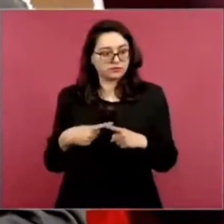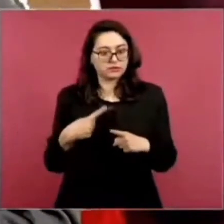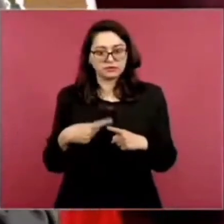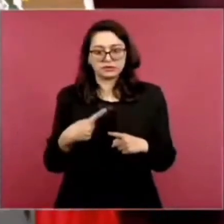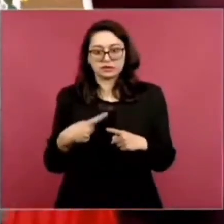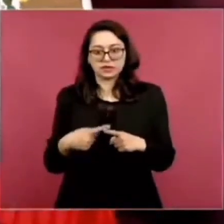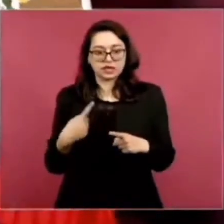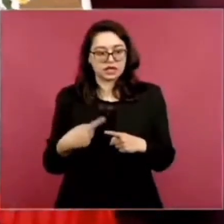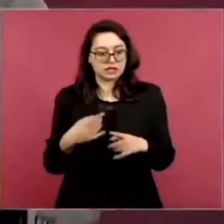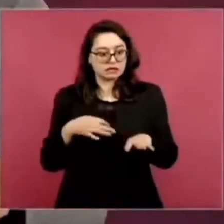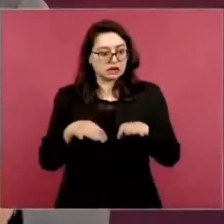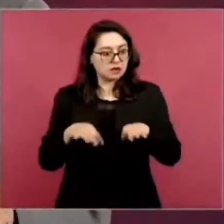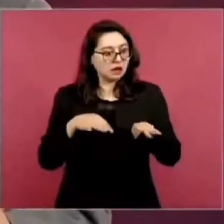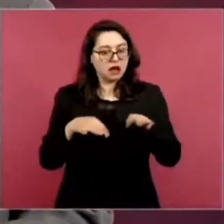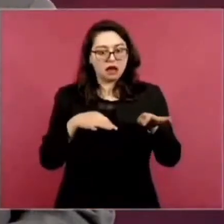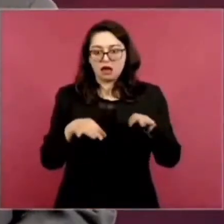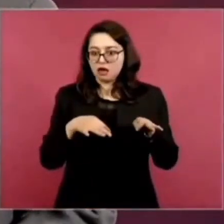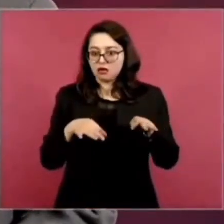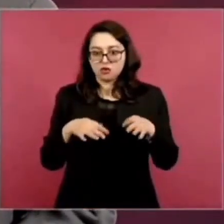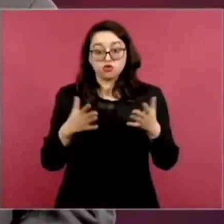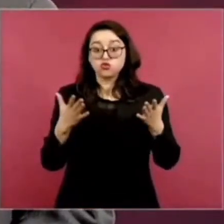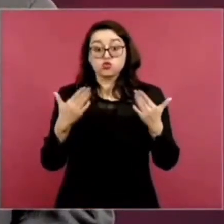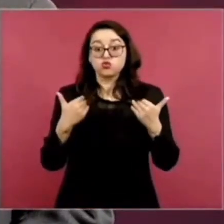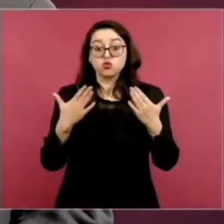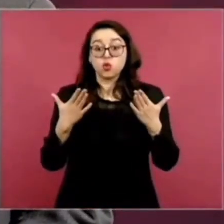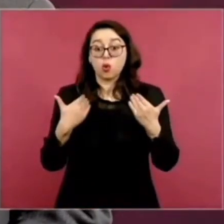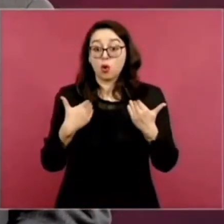fuerza de trabajo suficiente.